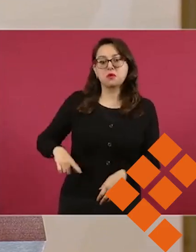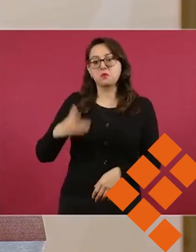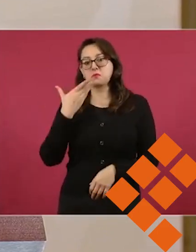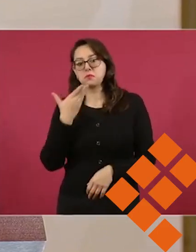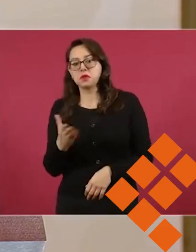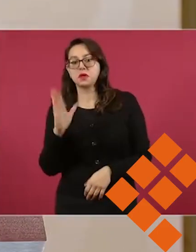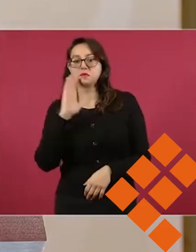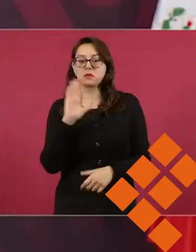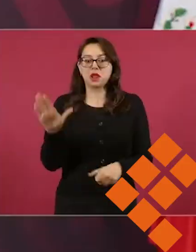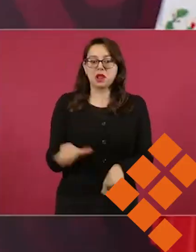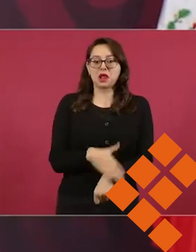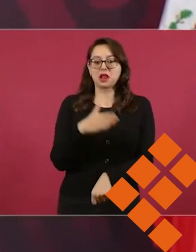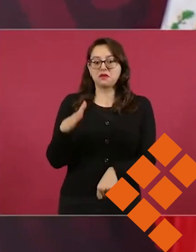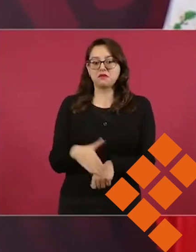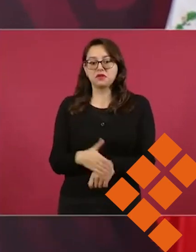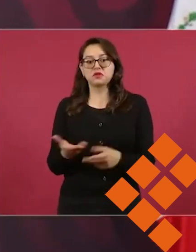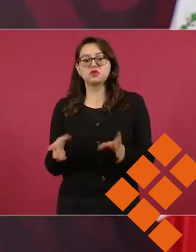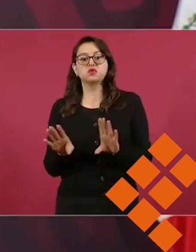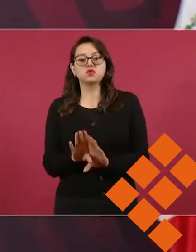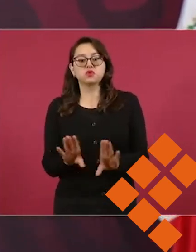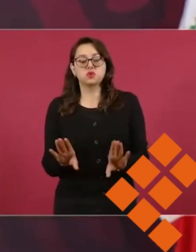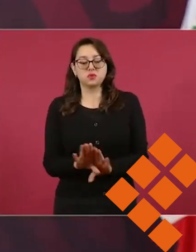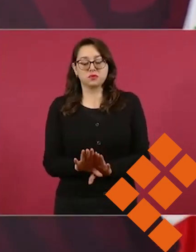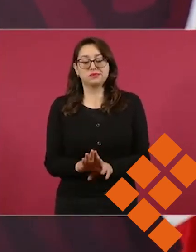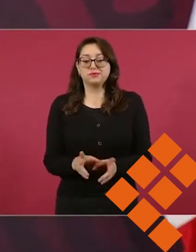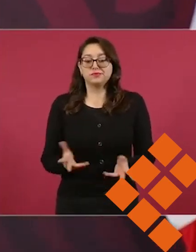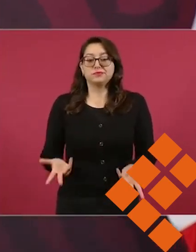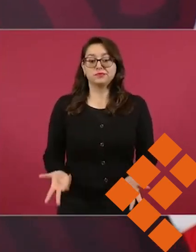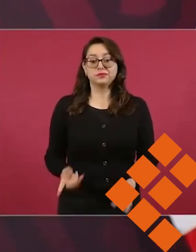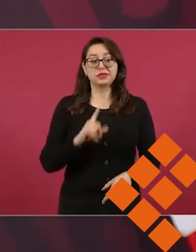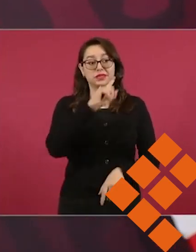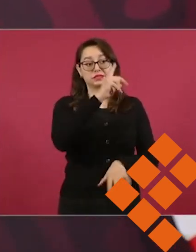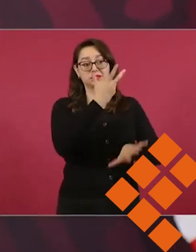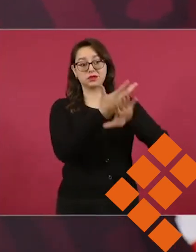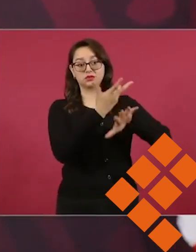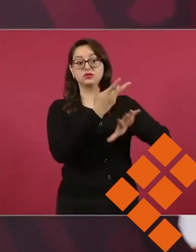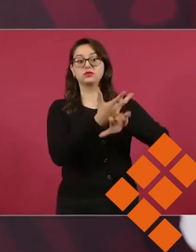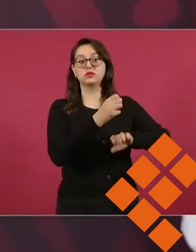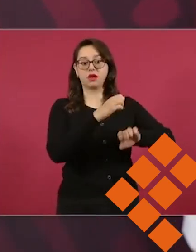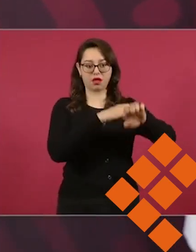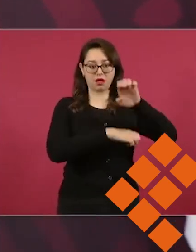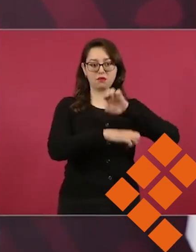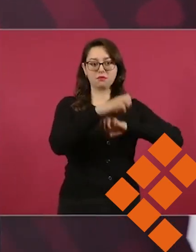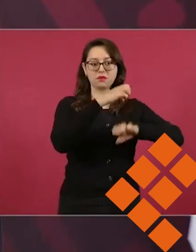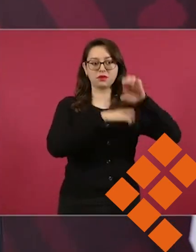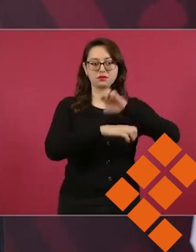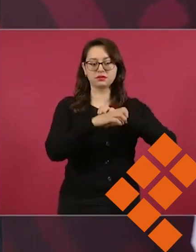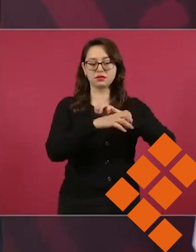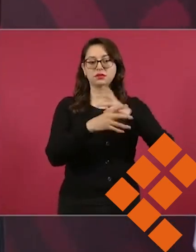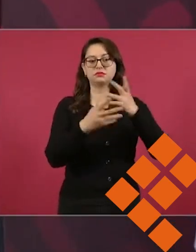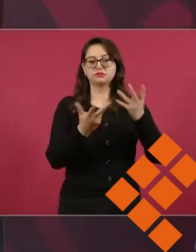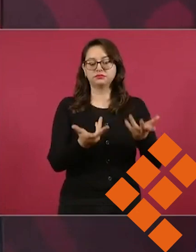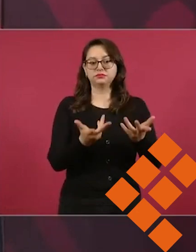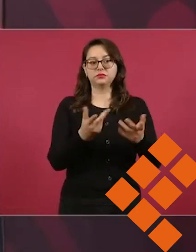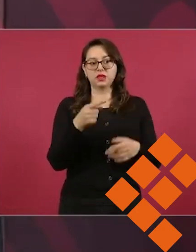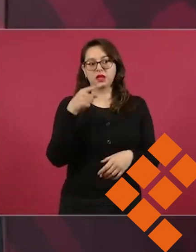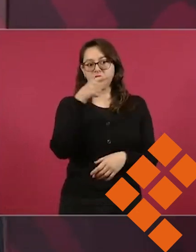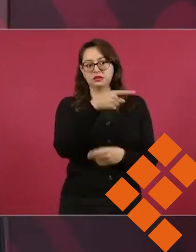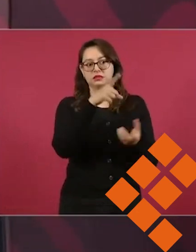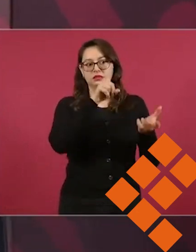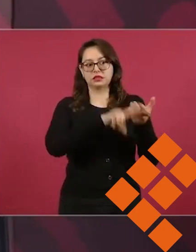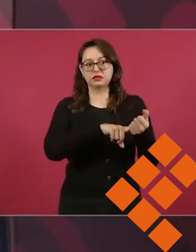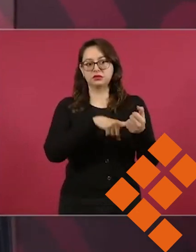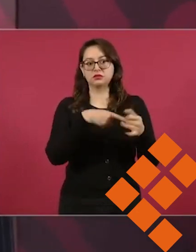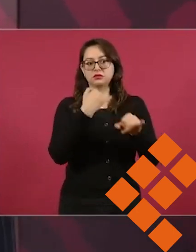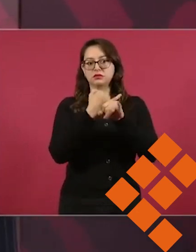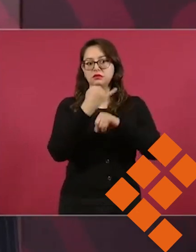Obrador aseguró que las elecciones del próximo domingo 2 de junio serán las más limpias en la historia del país. López Obrador sostuvo que se informaría sobre